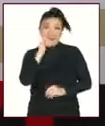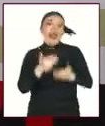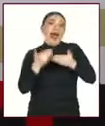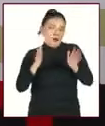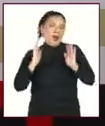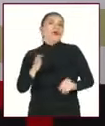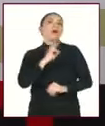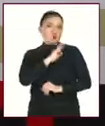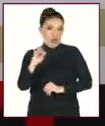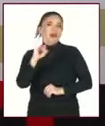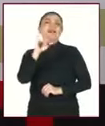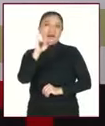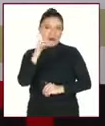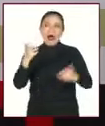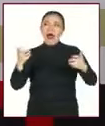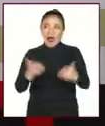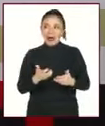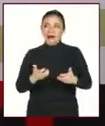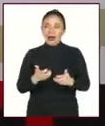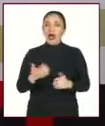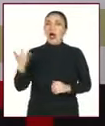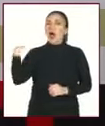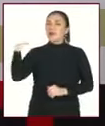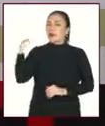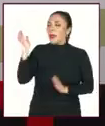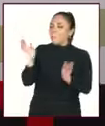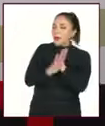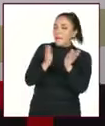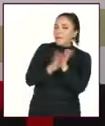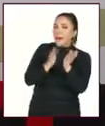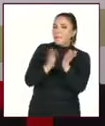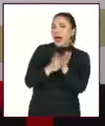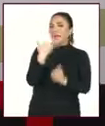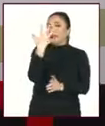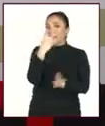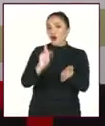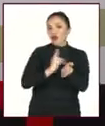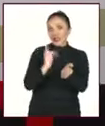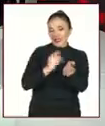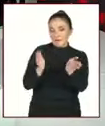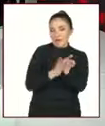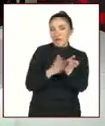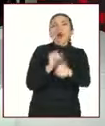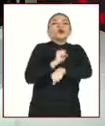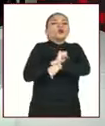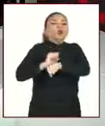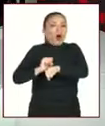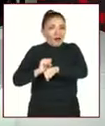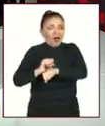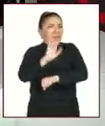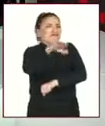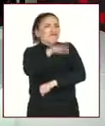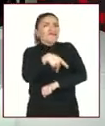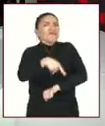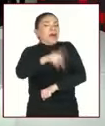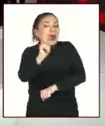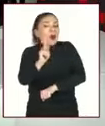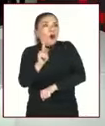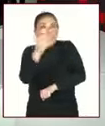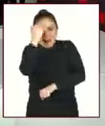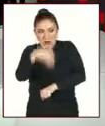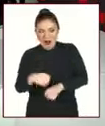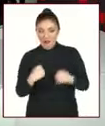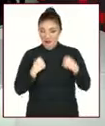hacer, unos golpecitos. Claro. Pero ¿cómo sabemos qué intensidad aplicar a